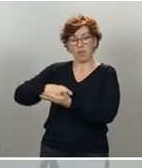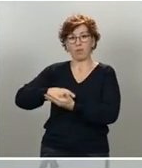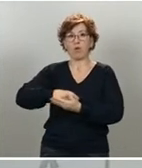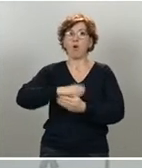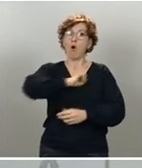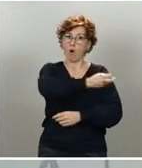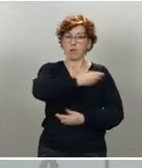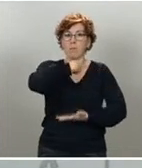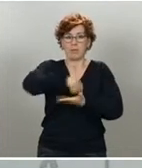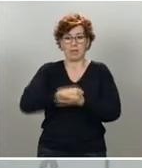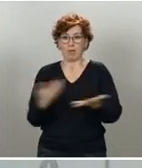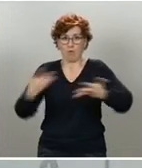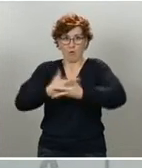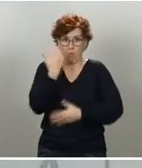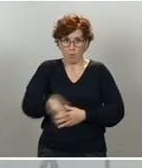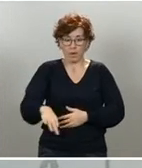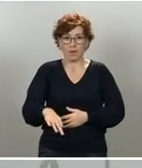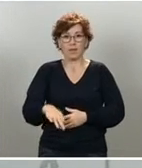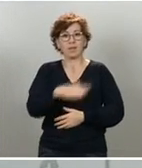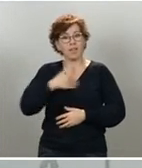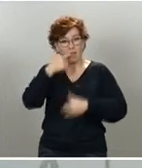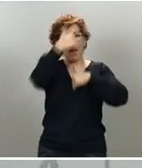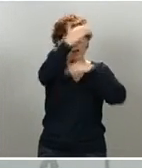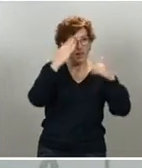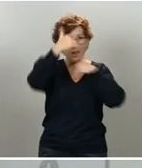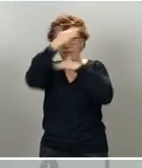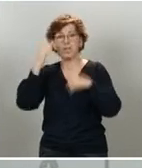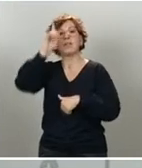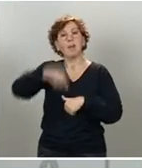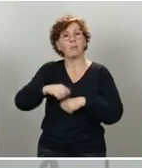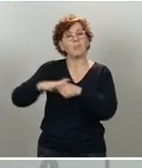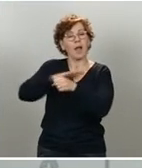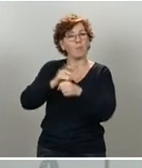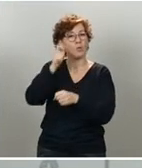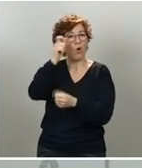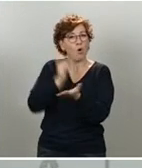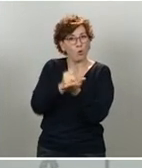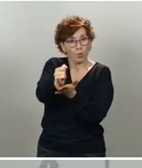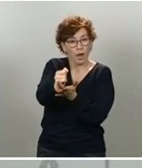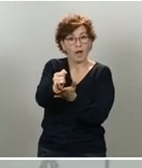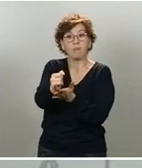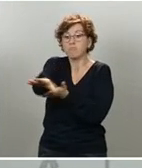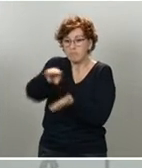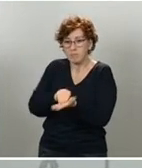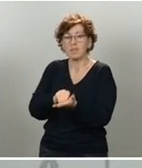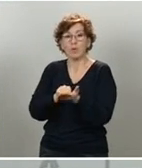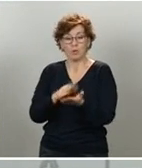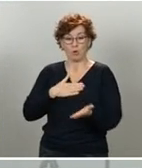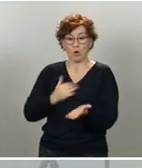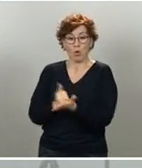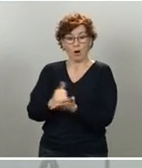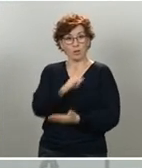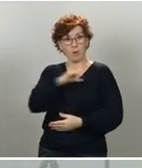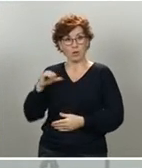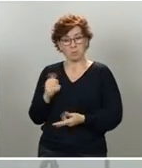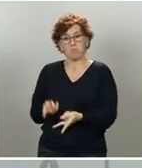Y por eso el Gobierno atendió a las reivindicaciones del ámbito rural y por eso se podrá cuidar de los huertos particulares a partir de este mismo